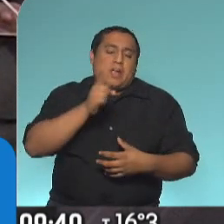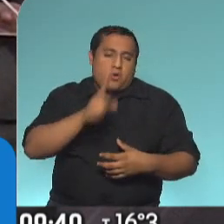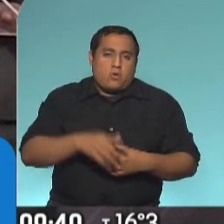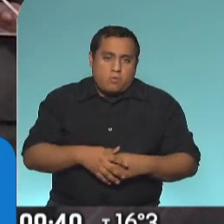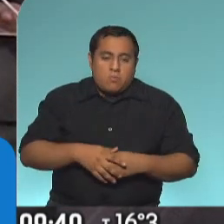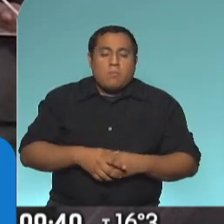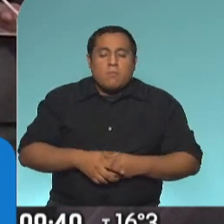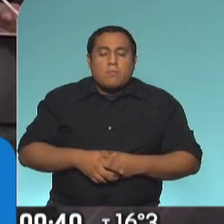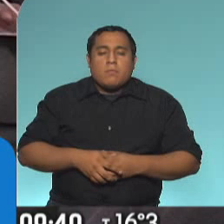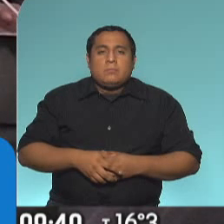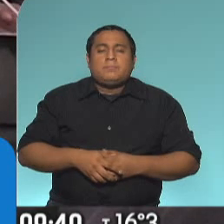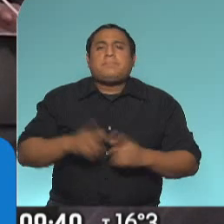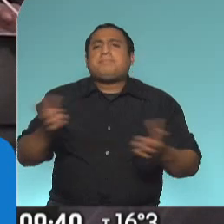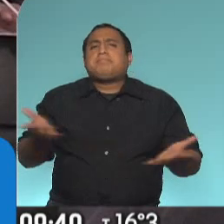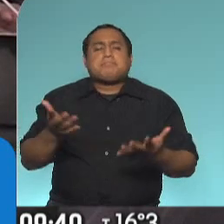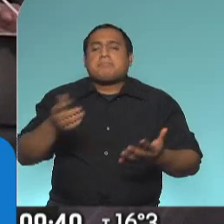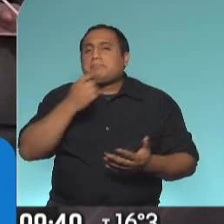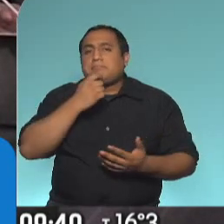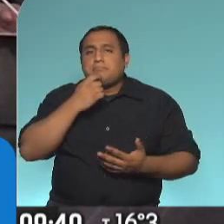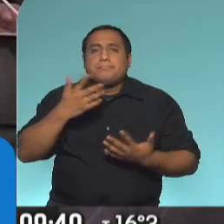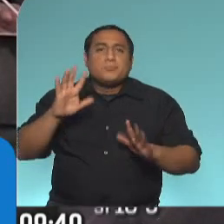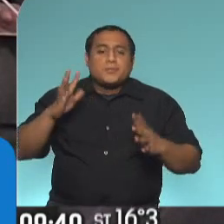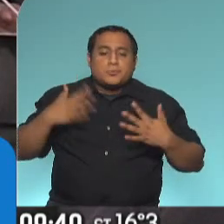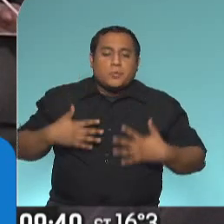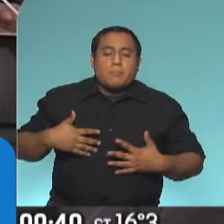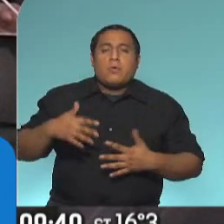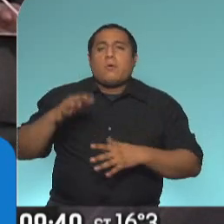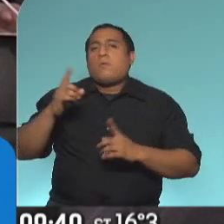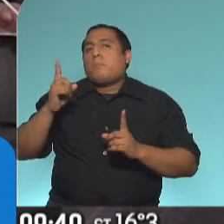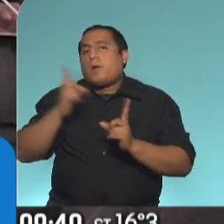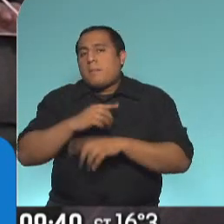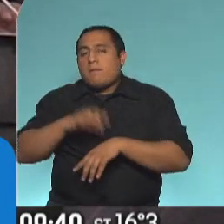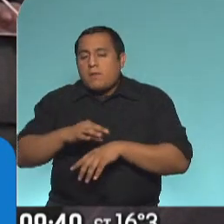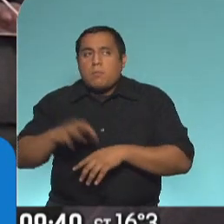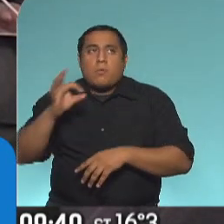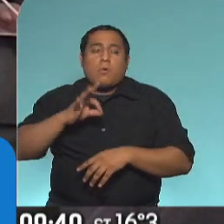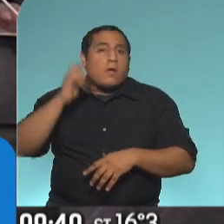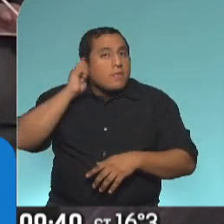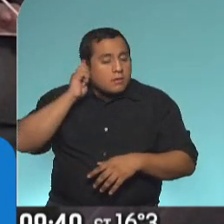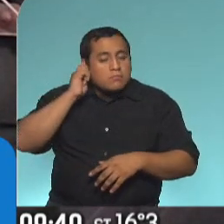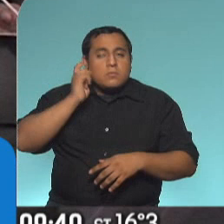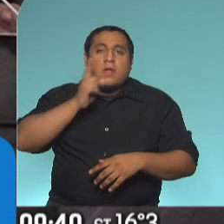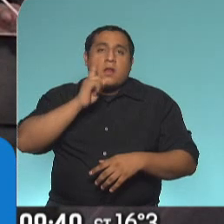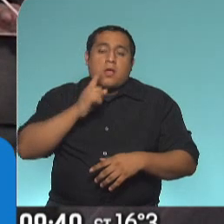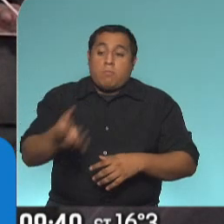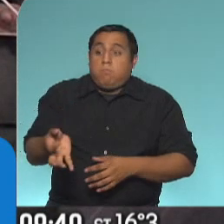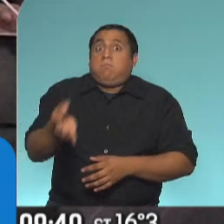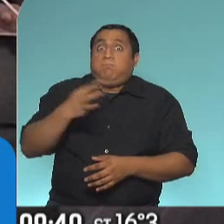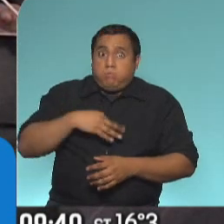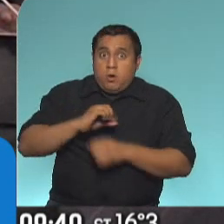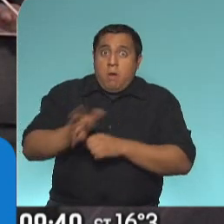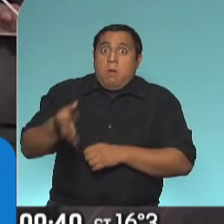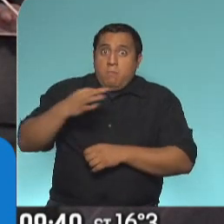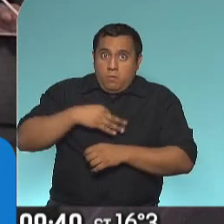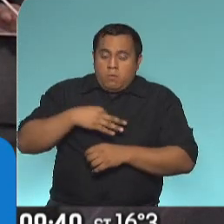uno de los grupos en riesgo significa que por alguna condición de salud o edad tiene mayor riesgo de tener complicaciones de su